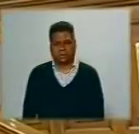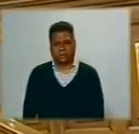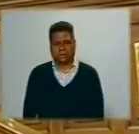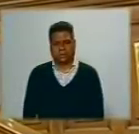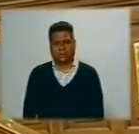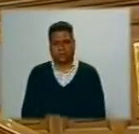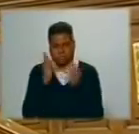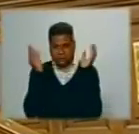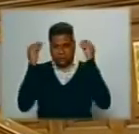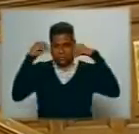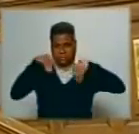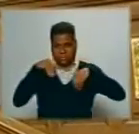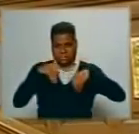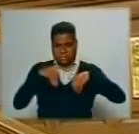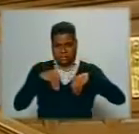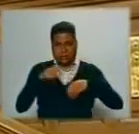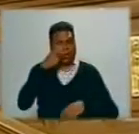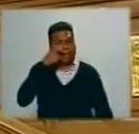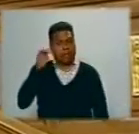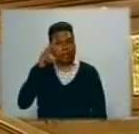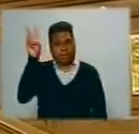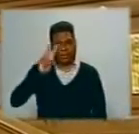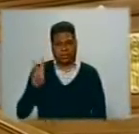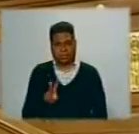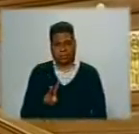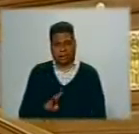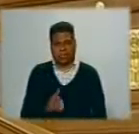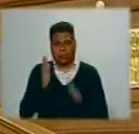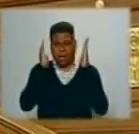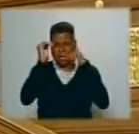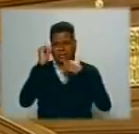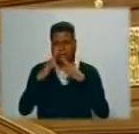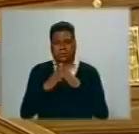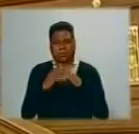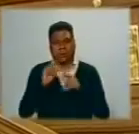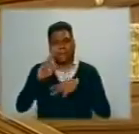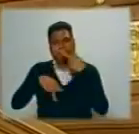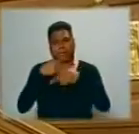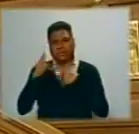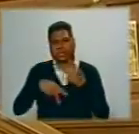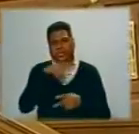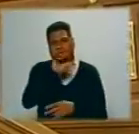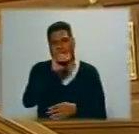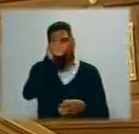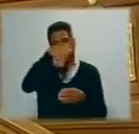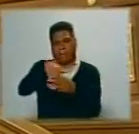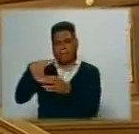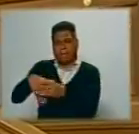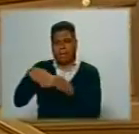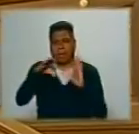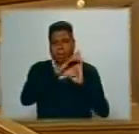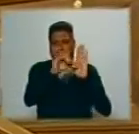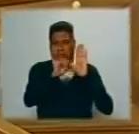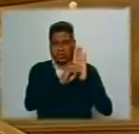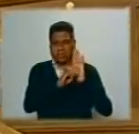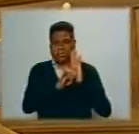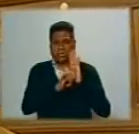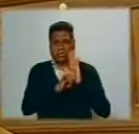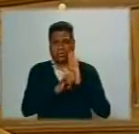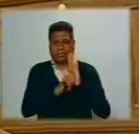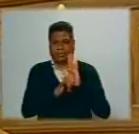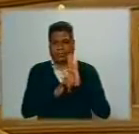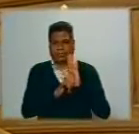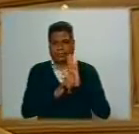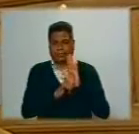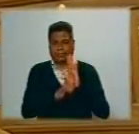considerando que el pueblo venezolano, atendiendo al proceso electoral constituyente, de manera categórica ha